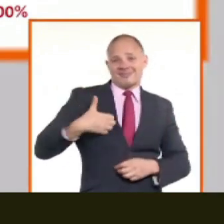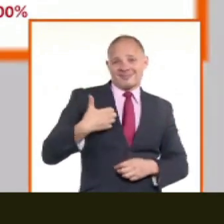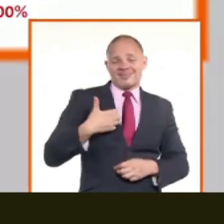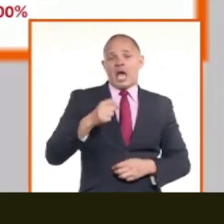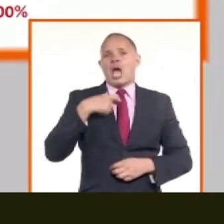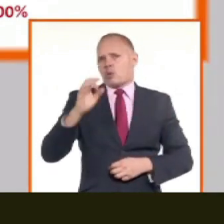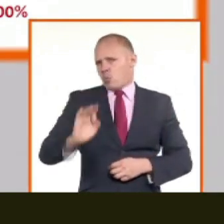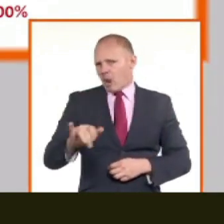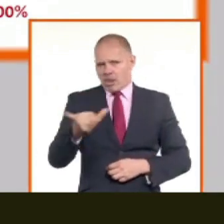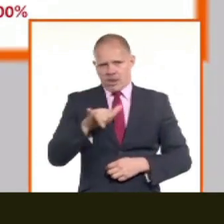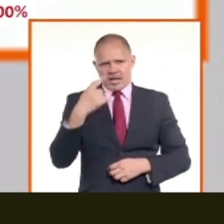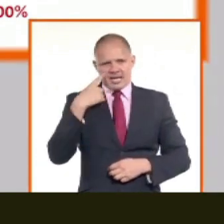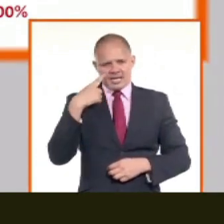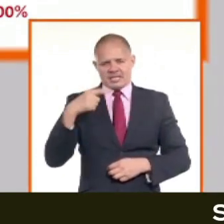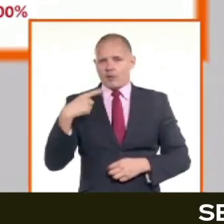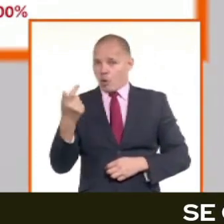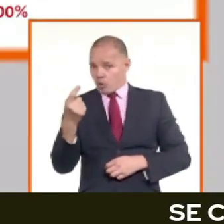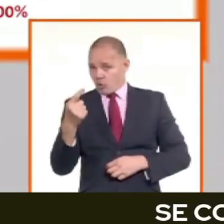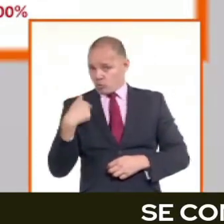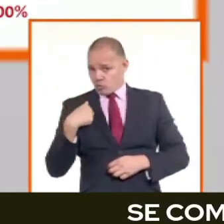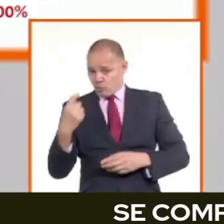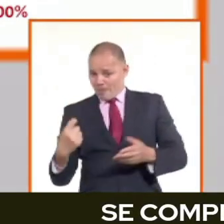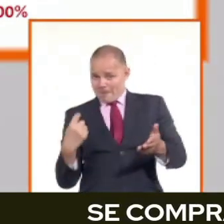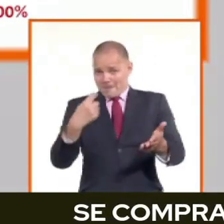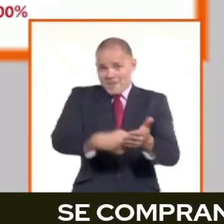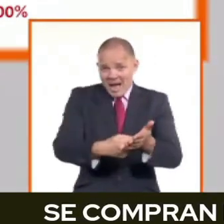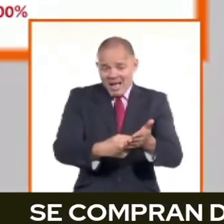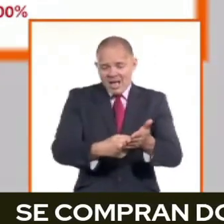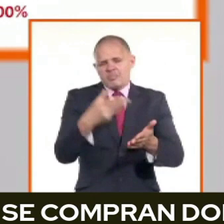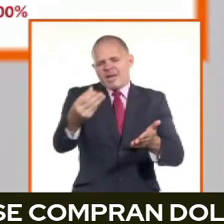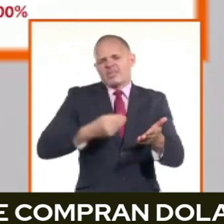tranza 969 de euros